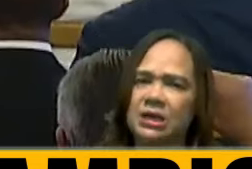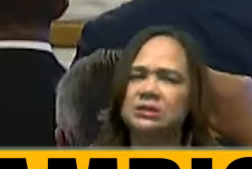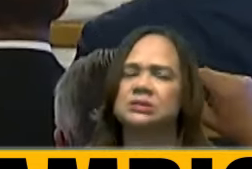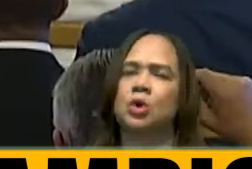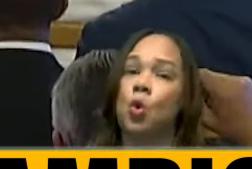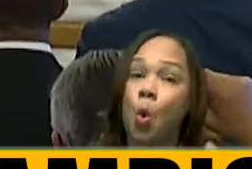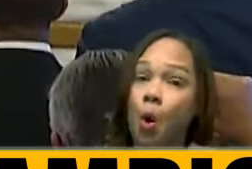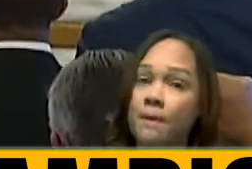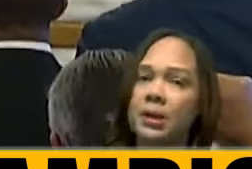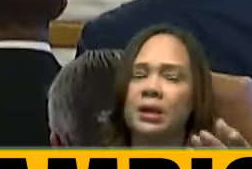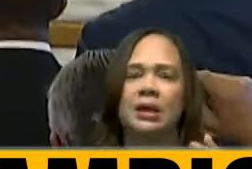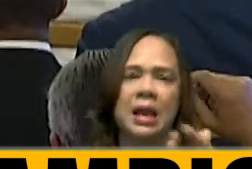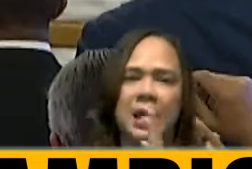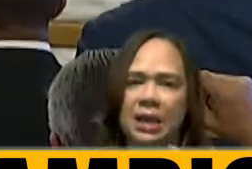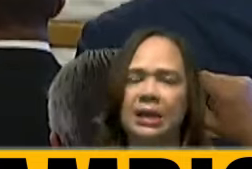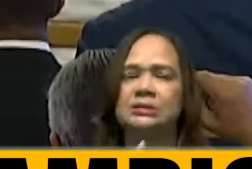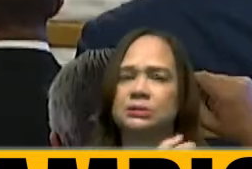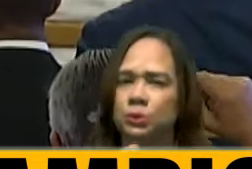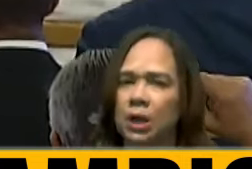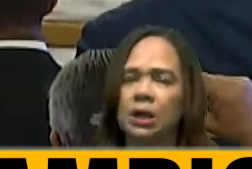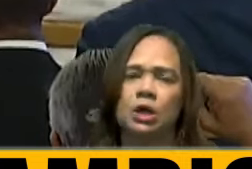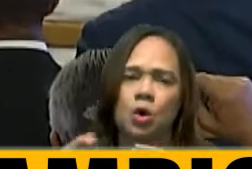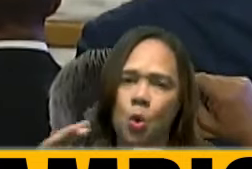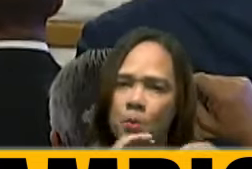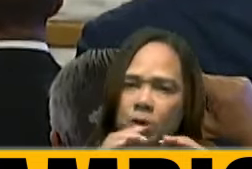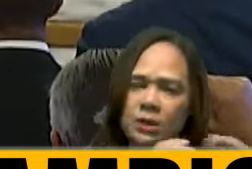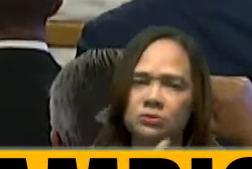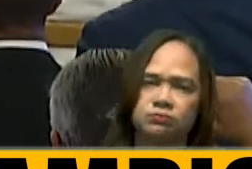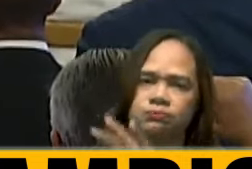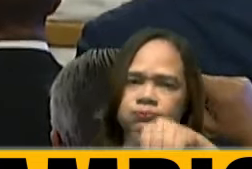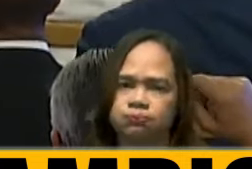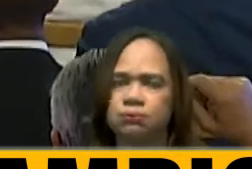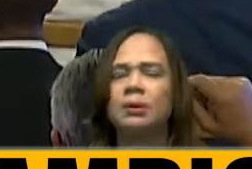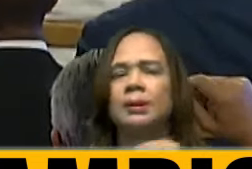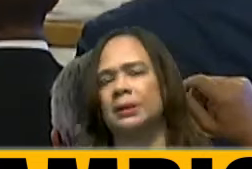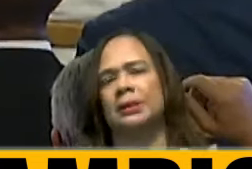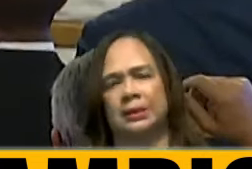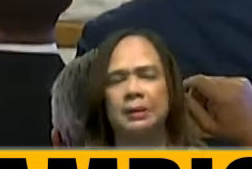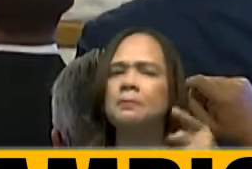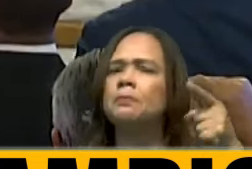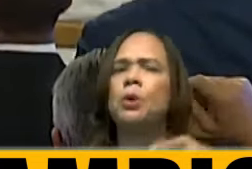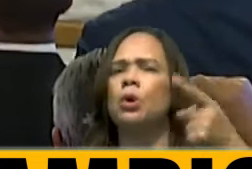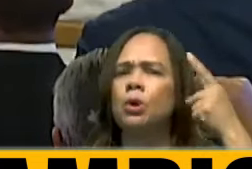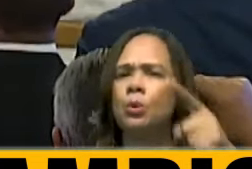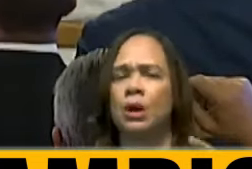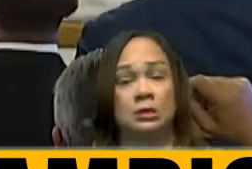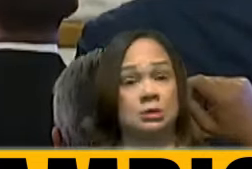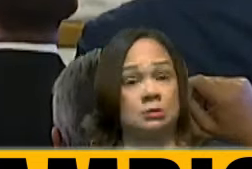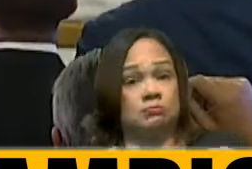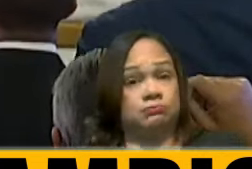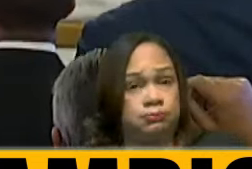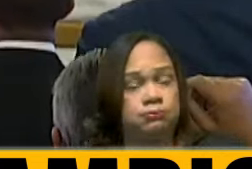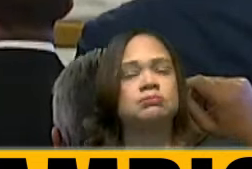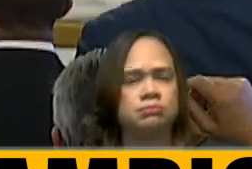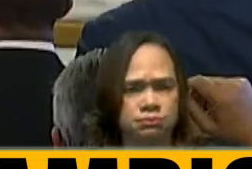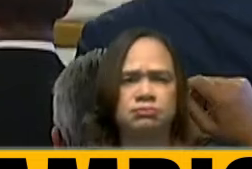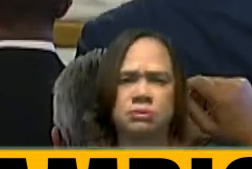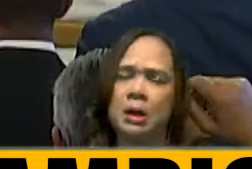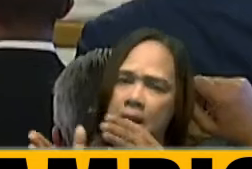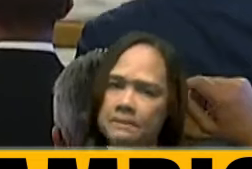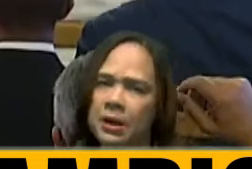compra legal seguridad y comunicación de igual manera esto Busca la finalidad de unificar la